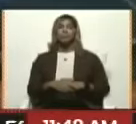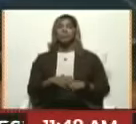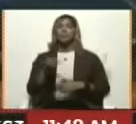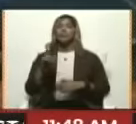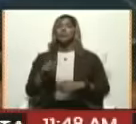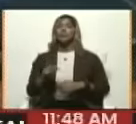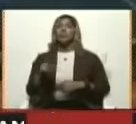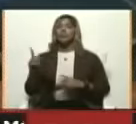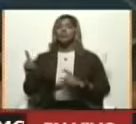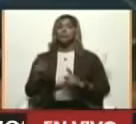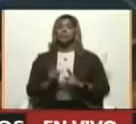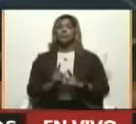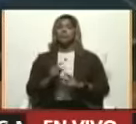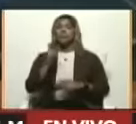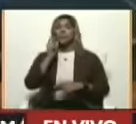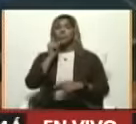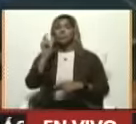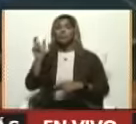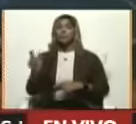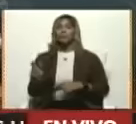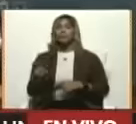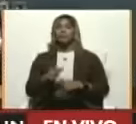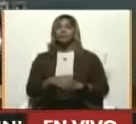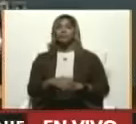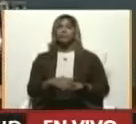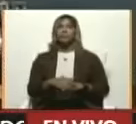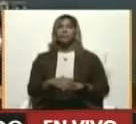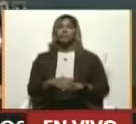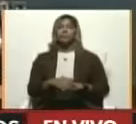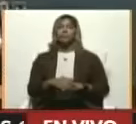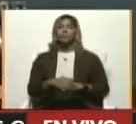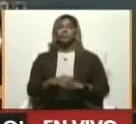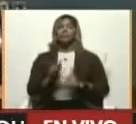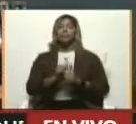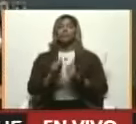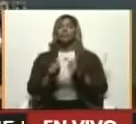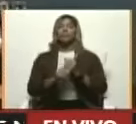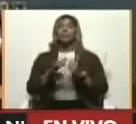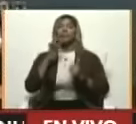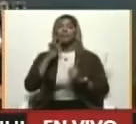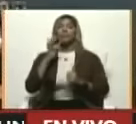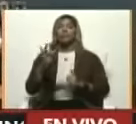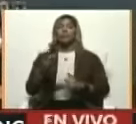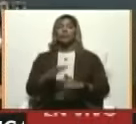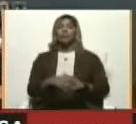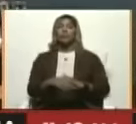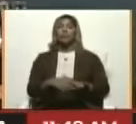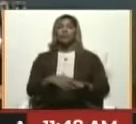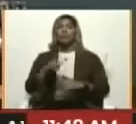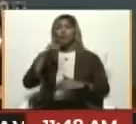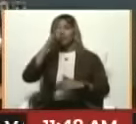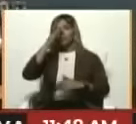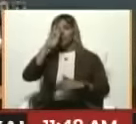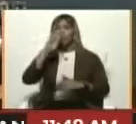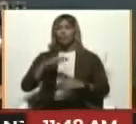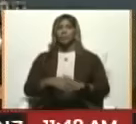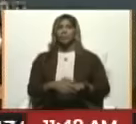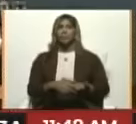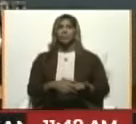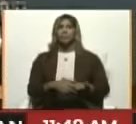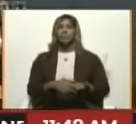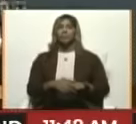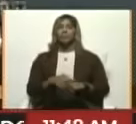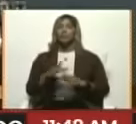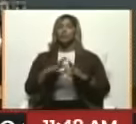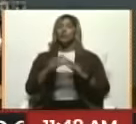Igualmente está con nosotros el compañero Reinaldo Cruz Rivera, vicefiscal de la República de Cuba, y